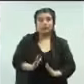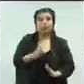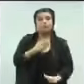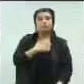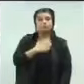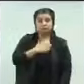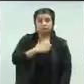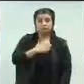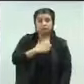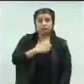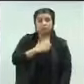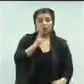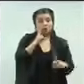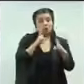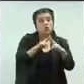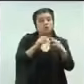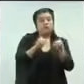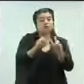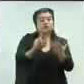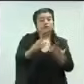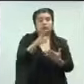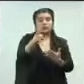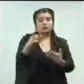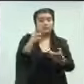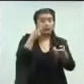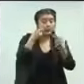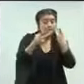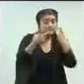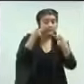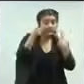saber la fecha en que van a hacer visita